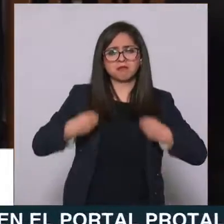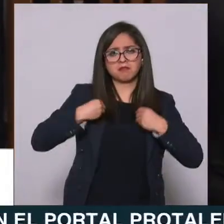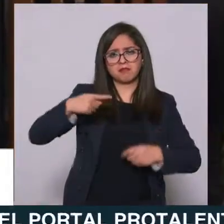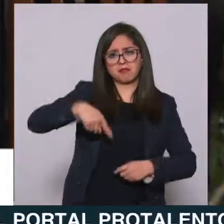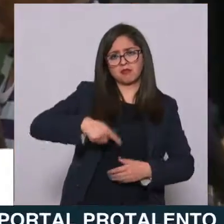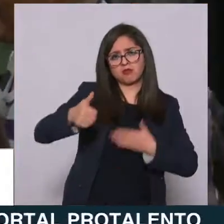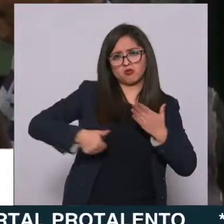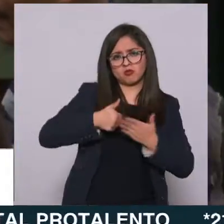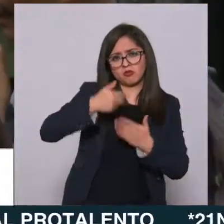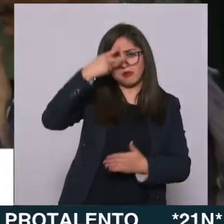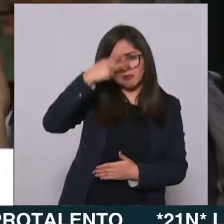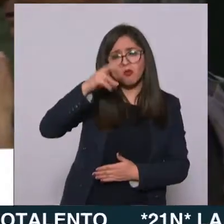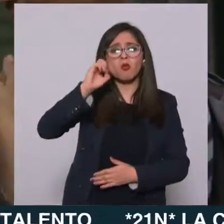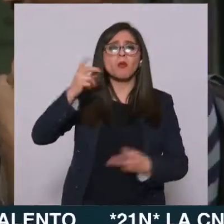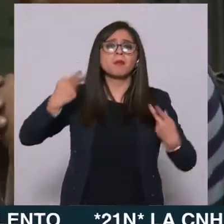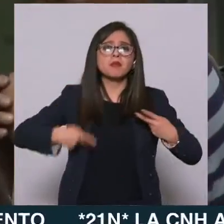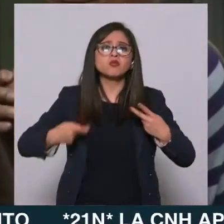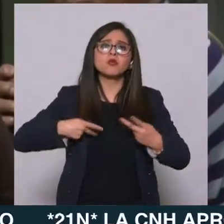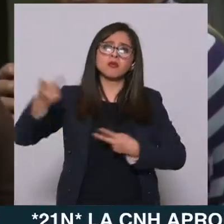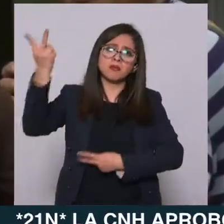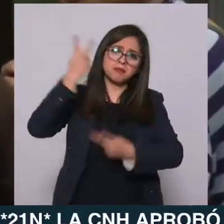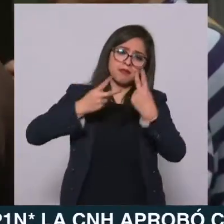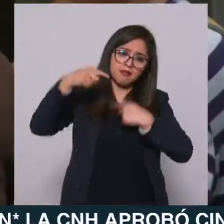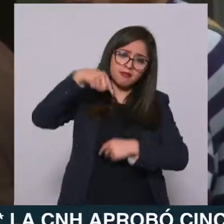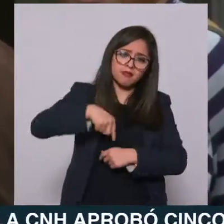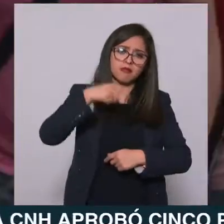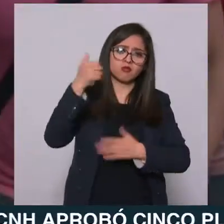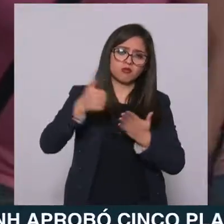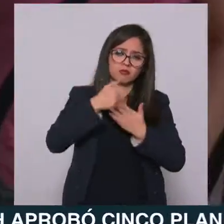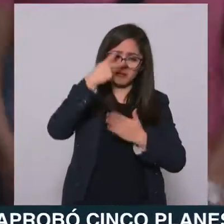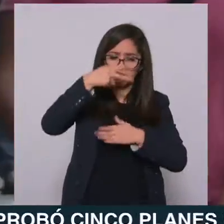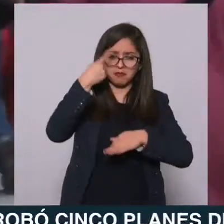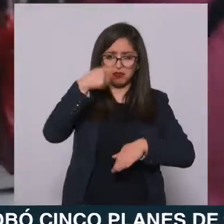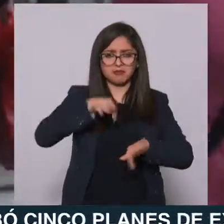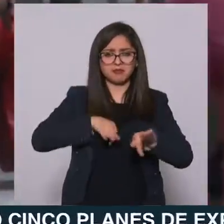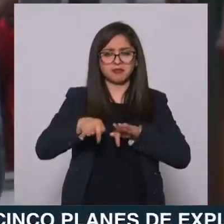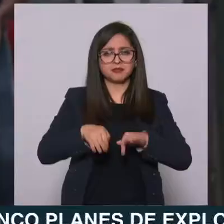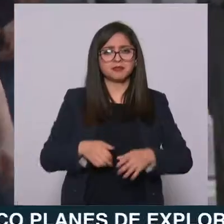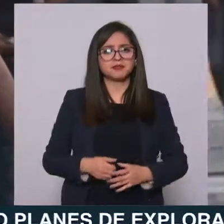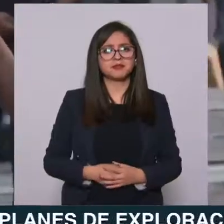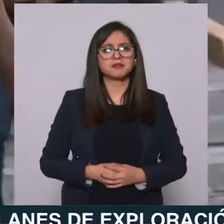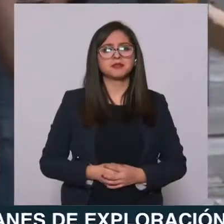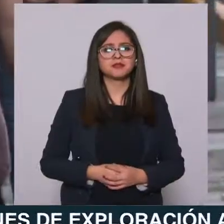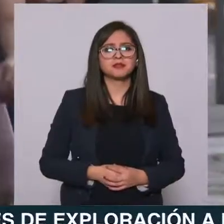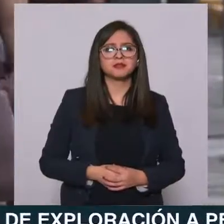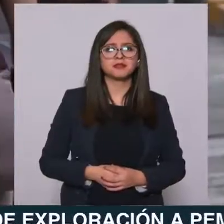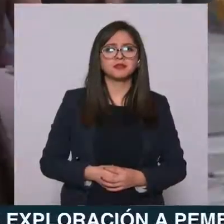la capital. Con imágenes de Jorge Barajas, Iraís Morquecho, 21 Noticias.